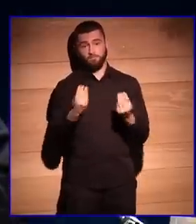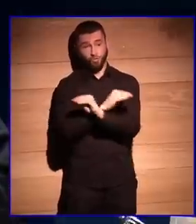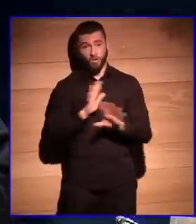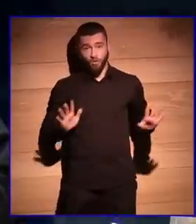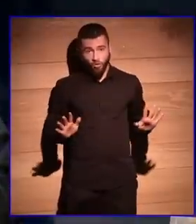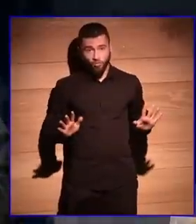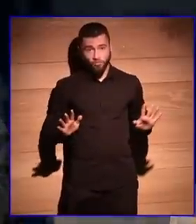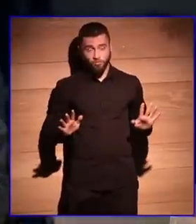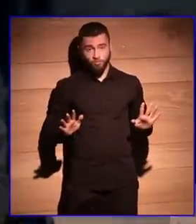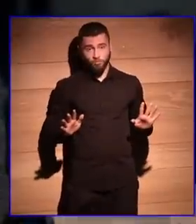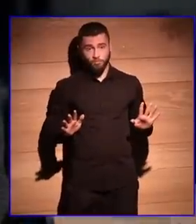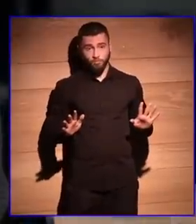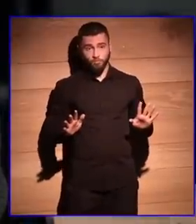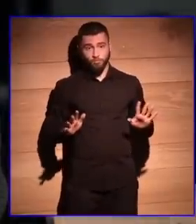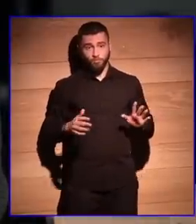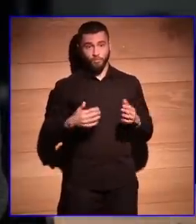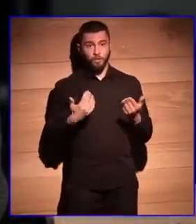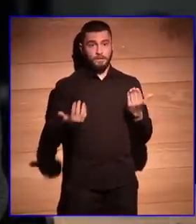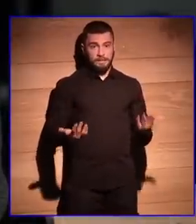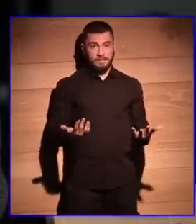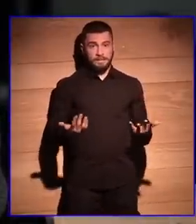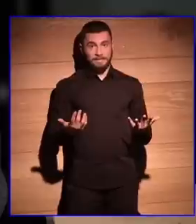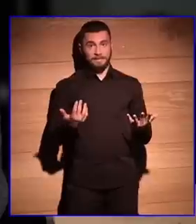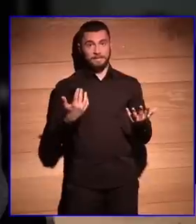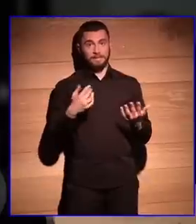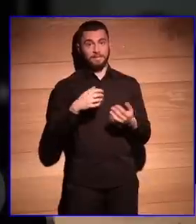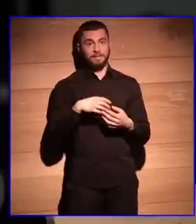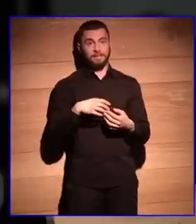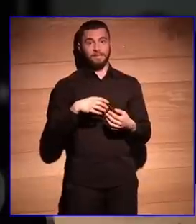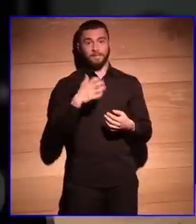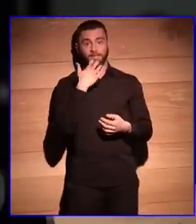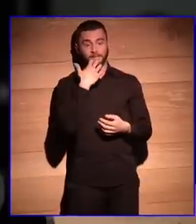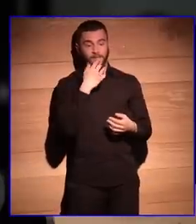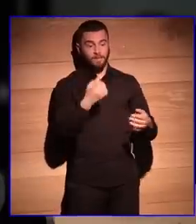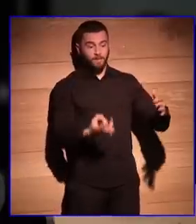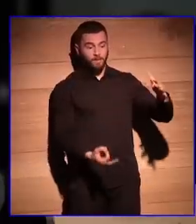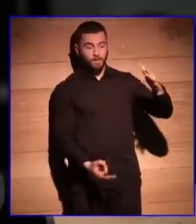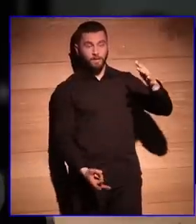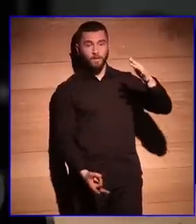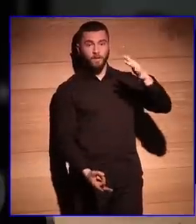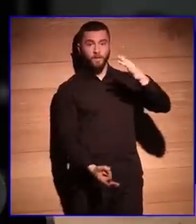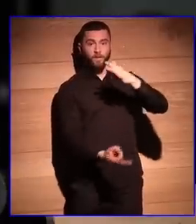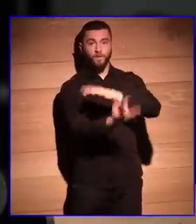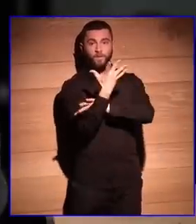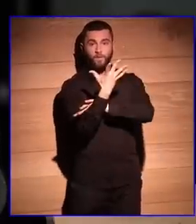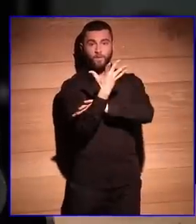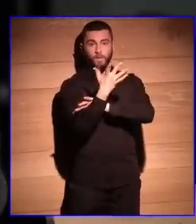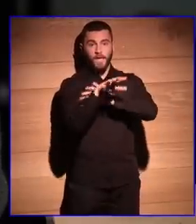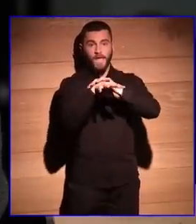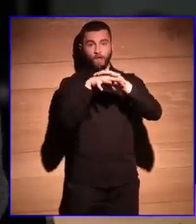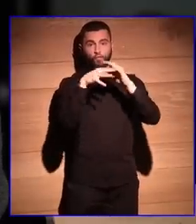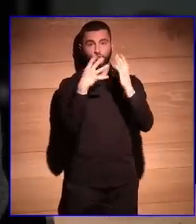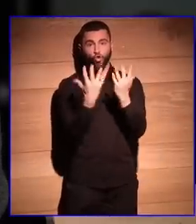Efectivamente, con la paradoja máxima de ver la encarnación de algo en un continente